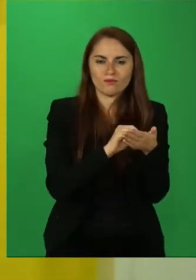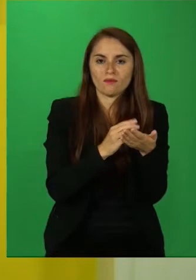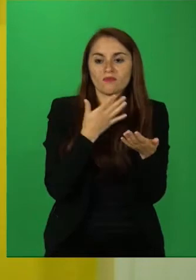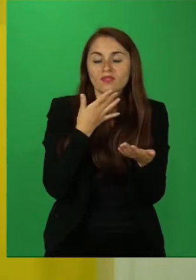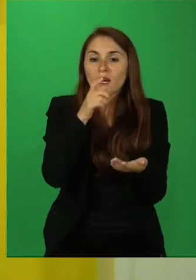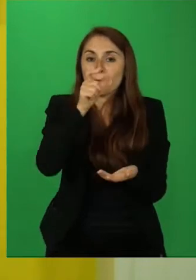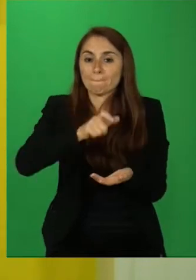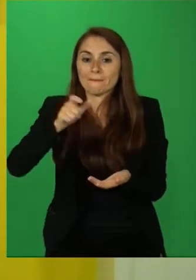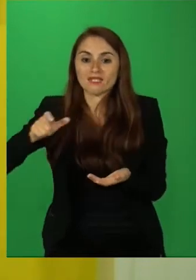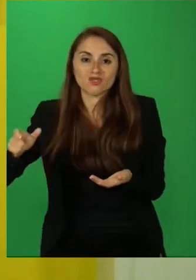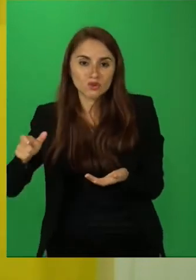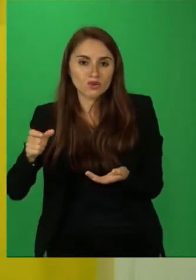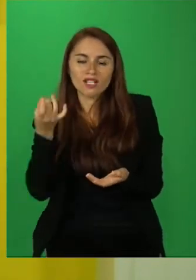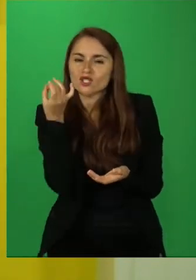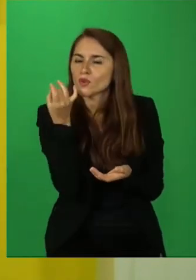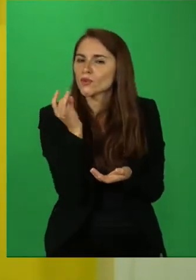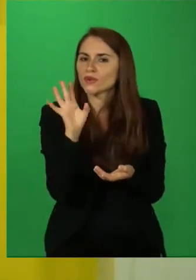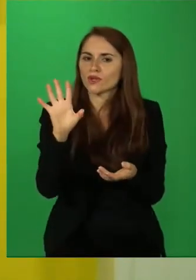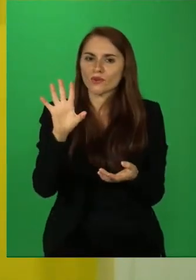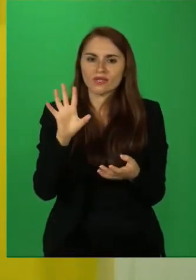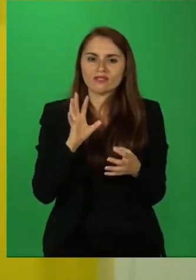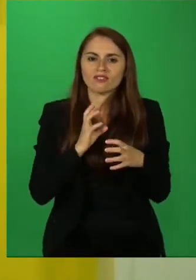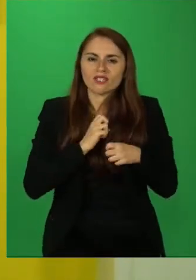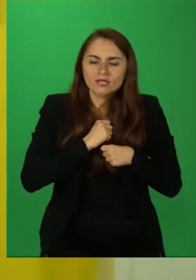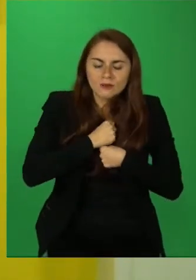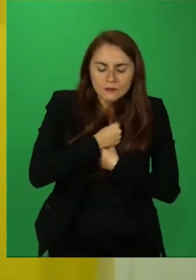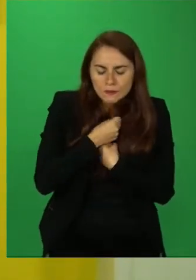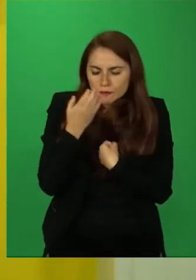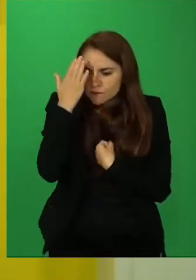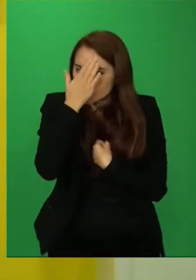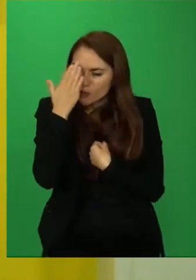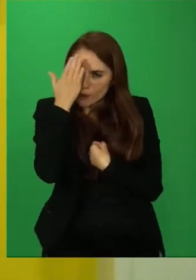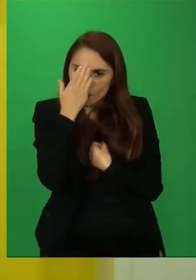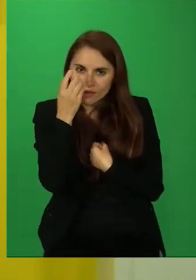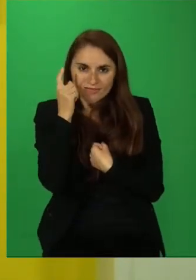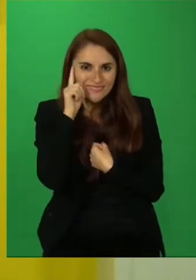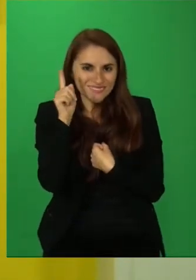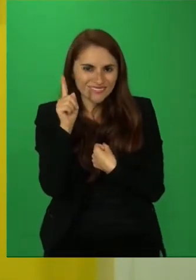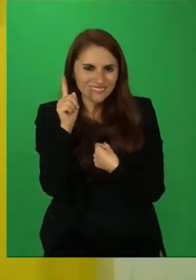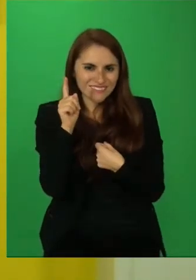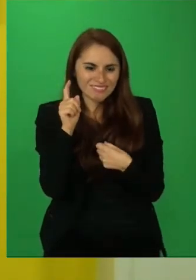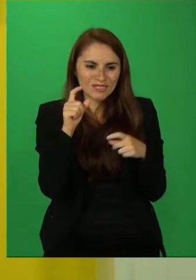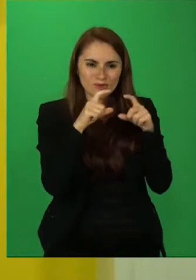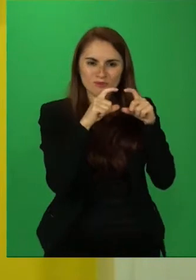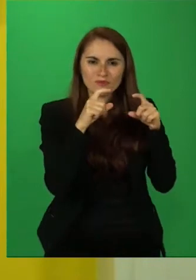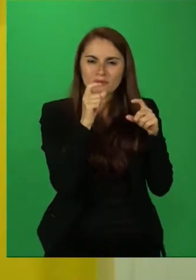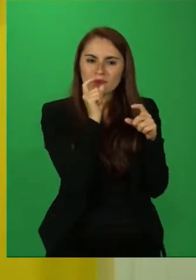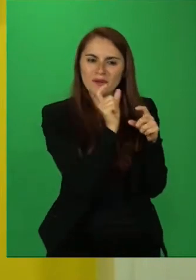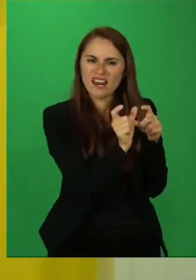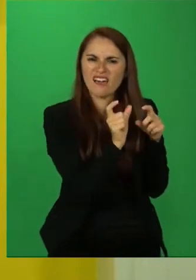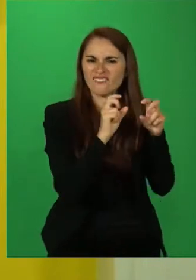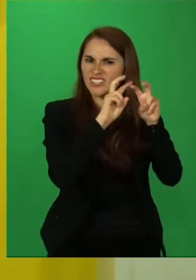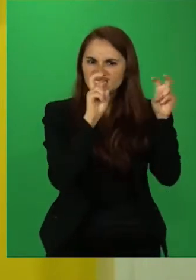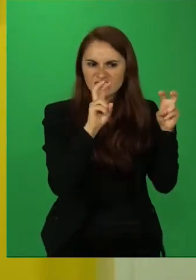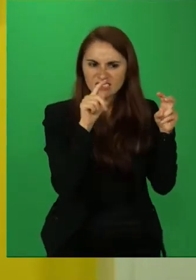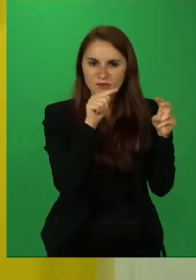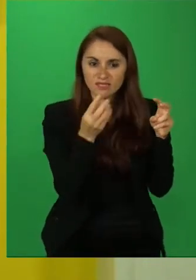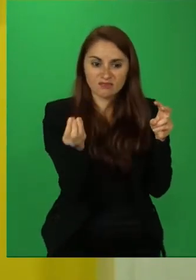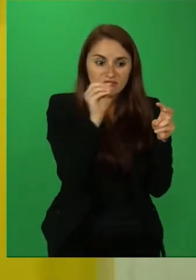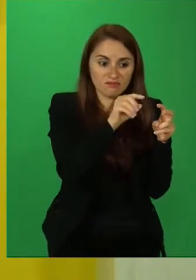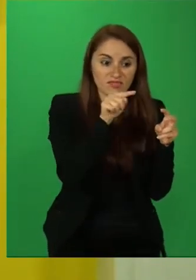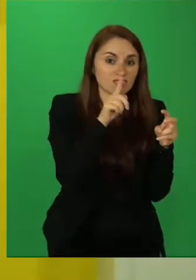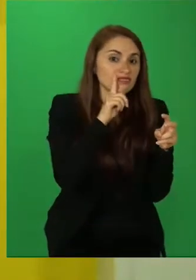seres animados, no inanimados o abstracto como el concepto tema. ¿Te vas dando cuenta?